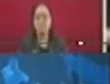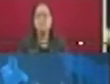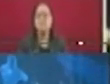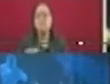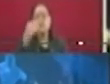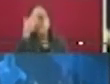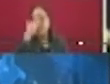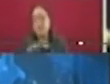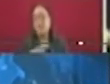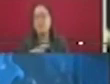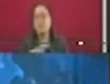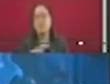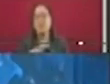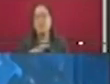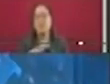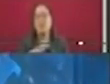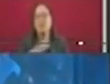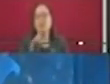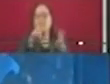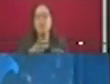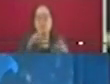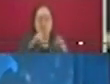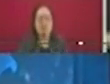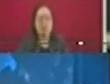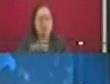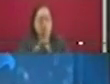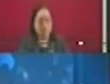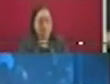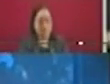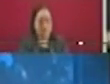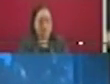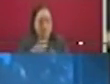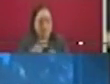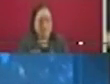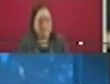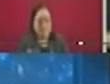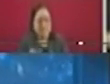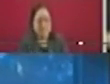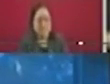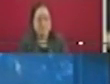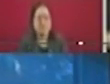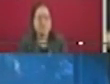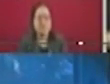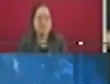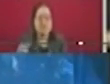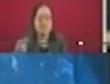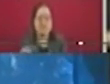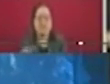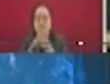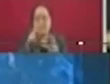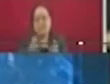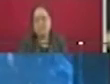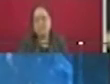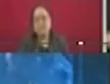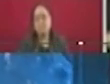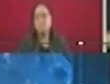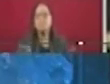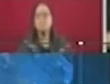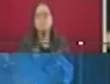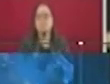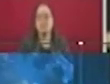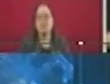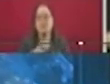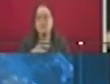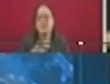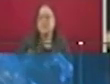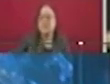Lo que estoy comentando. Los partidos políticos, tanto el PAN, el PRI, Movimiento Ciudadano y PRD, hasta